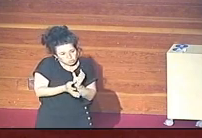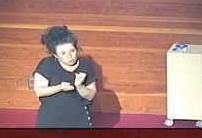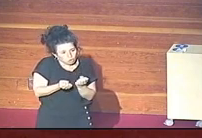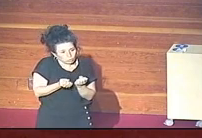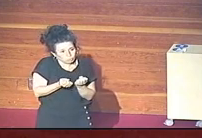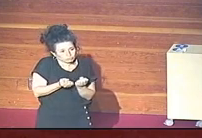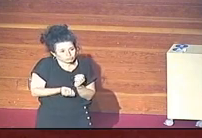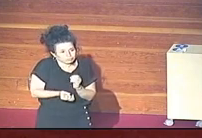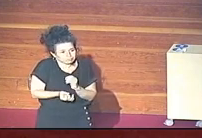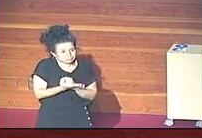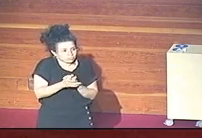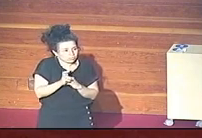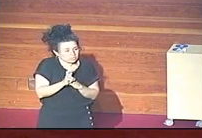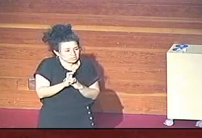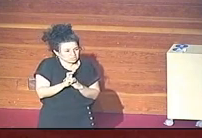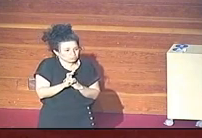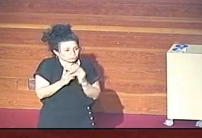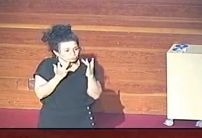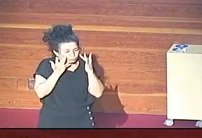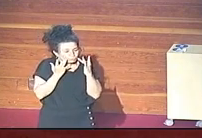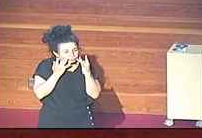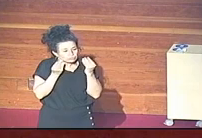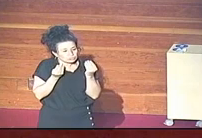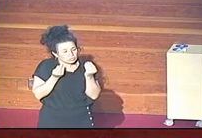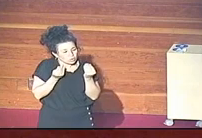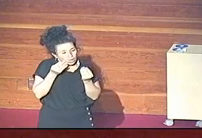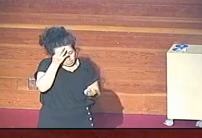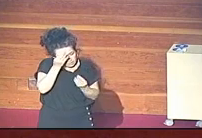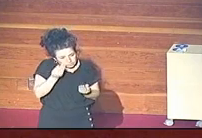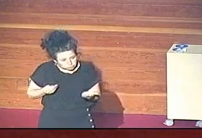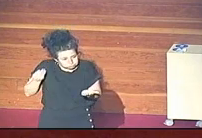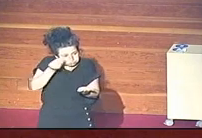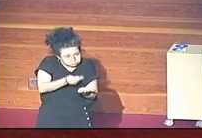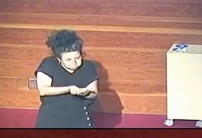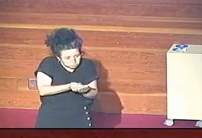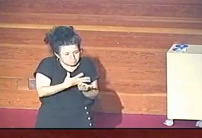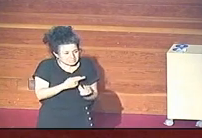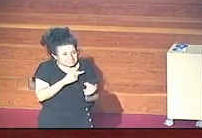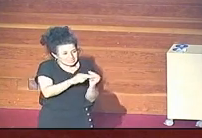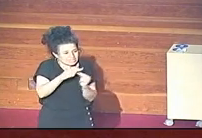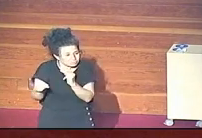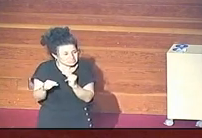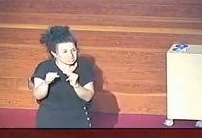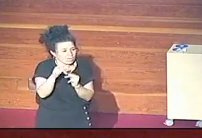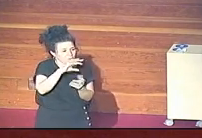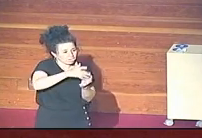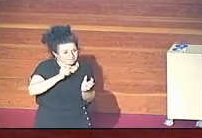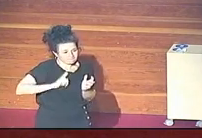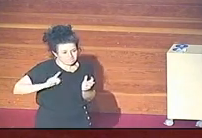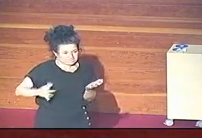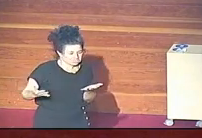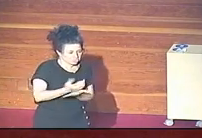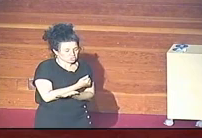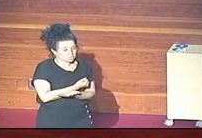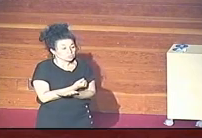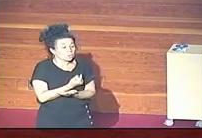datos y responder a todos los bulos que pueda haber los riesgos de entrar en redes sociales